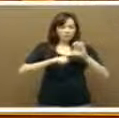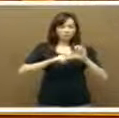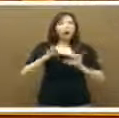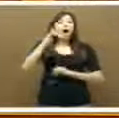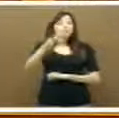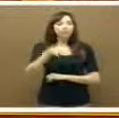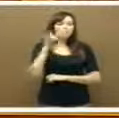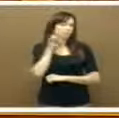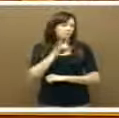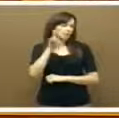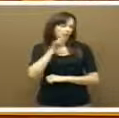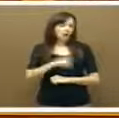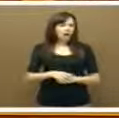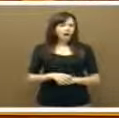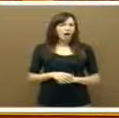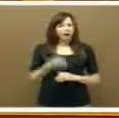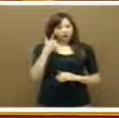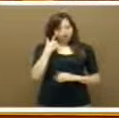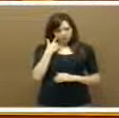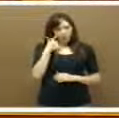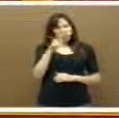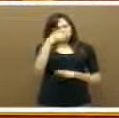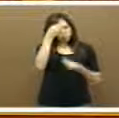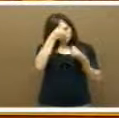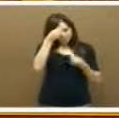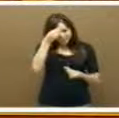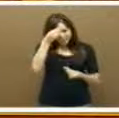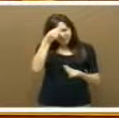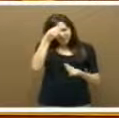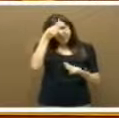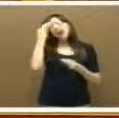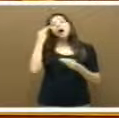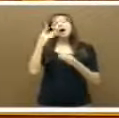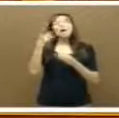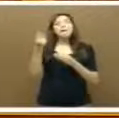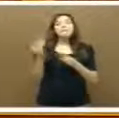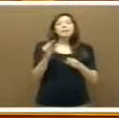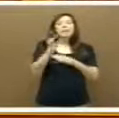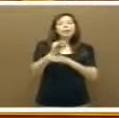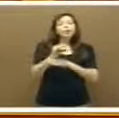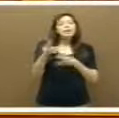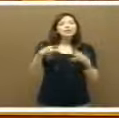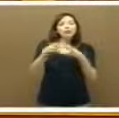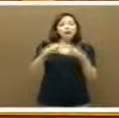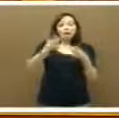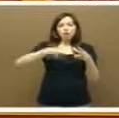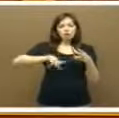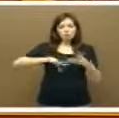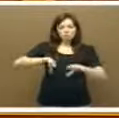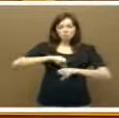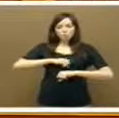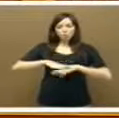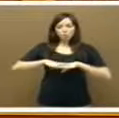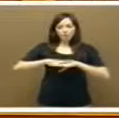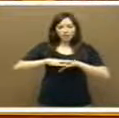Pero, vamos a ver. ¿Usted cree que ha bajado un ápice las prestaciones sociales desde que nosotros hemos llegado?